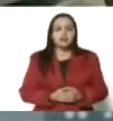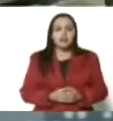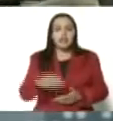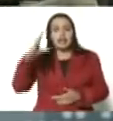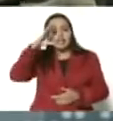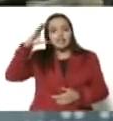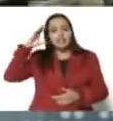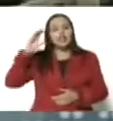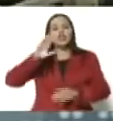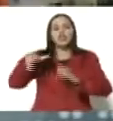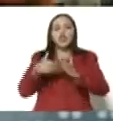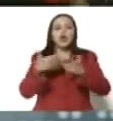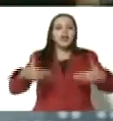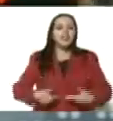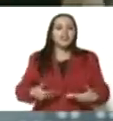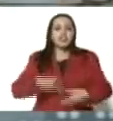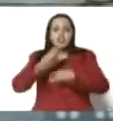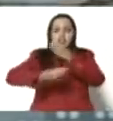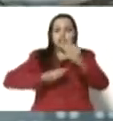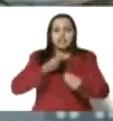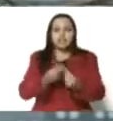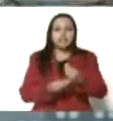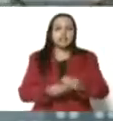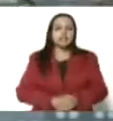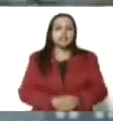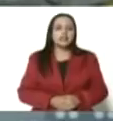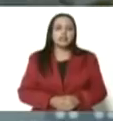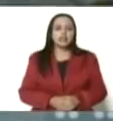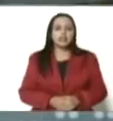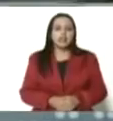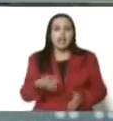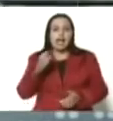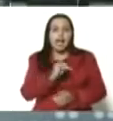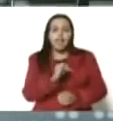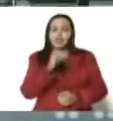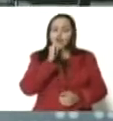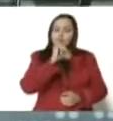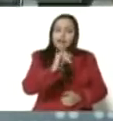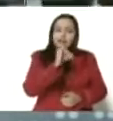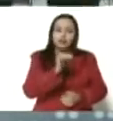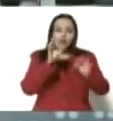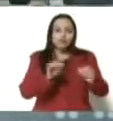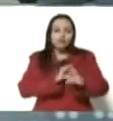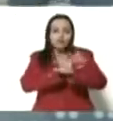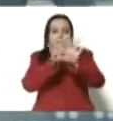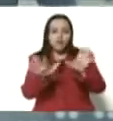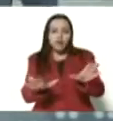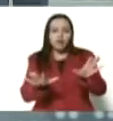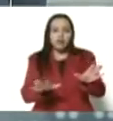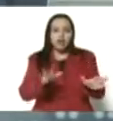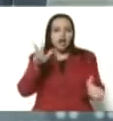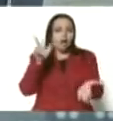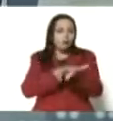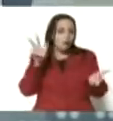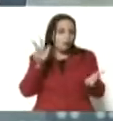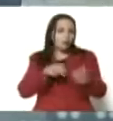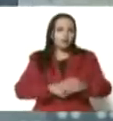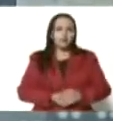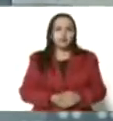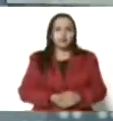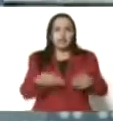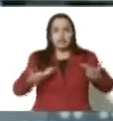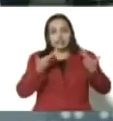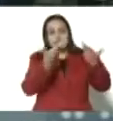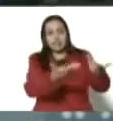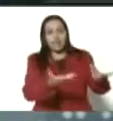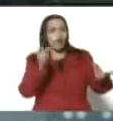el esfuerzo que significó en dotar de información certera, válida, comprobada a la